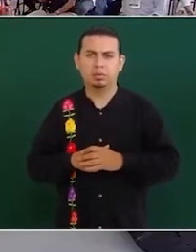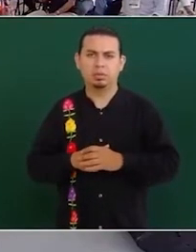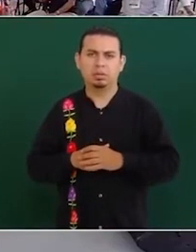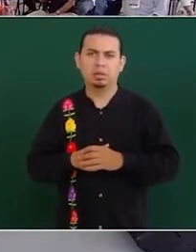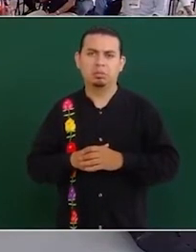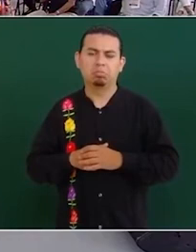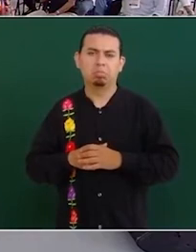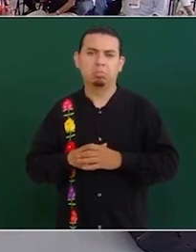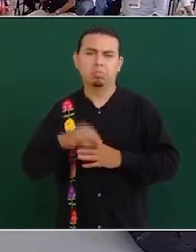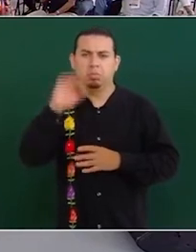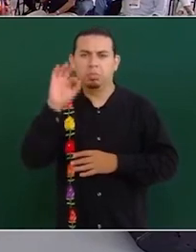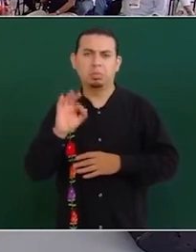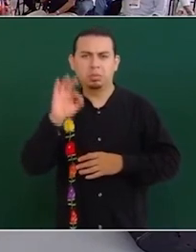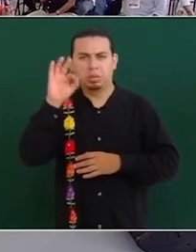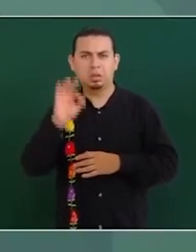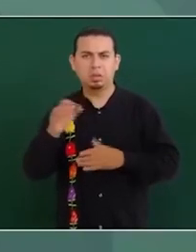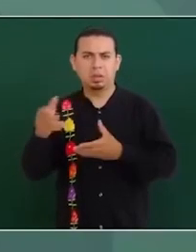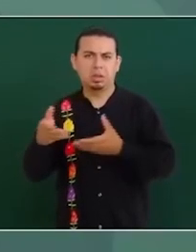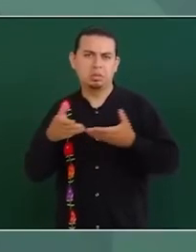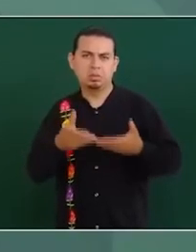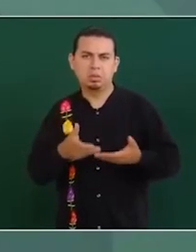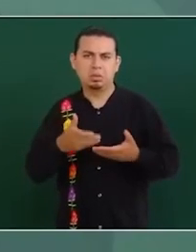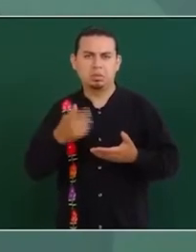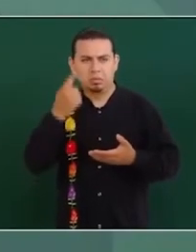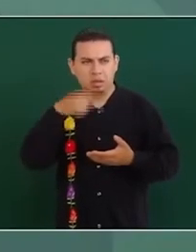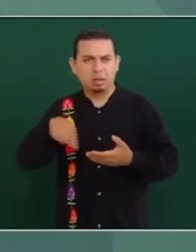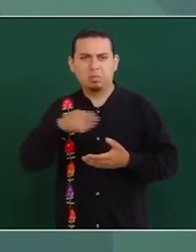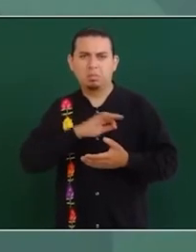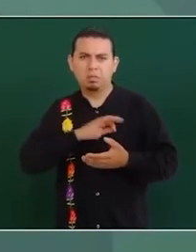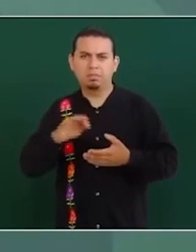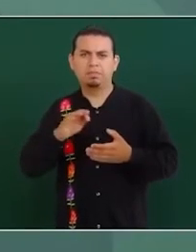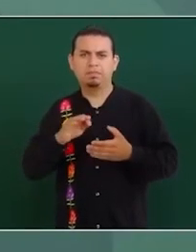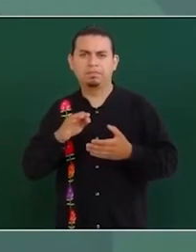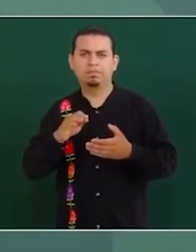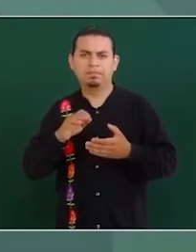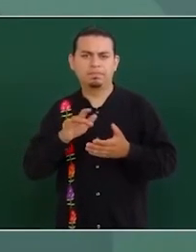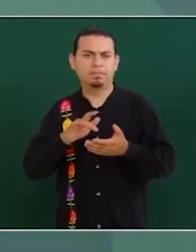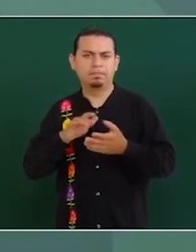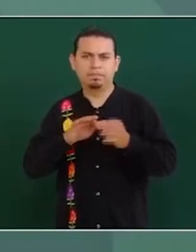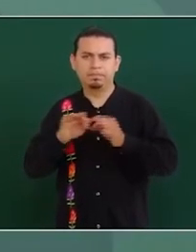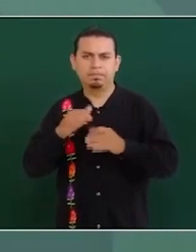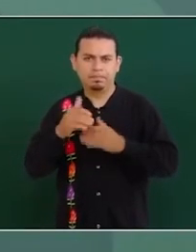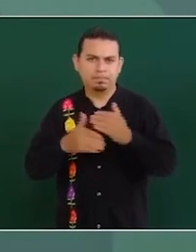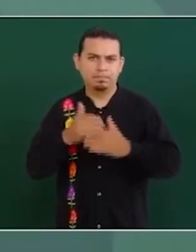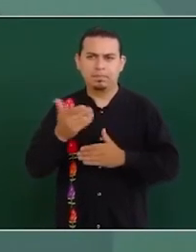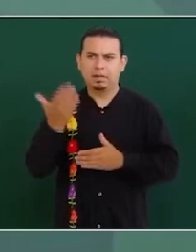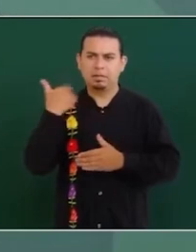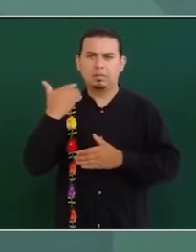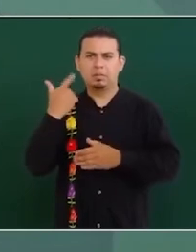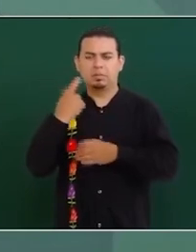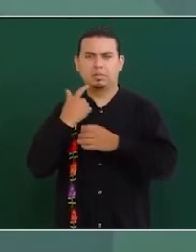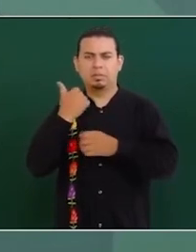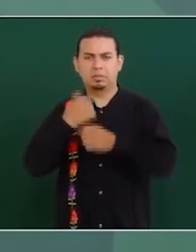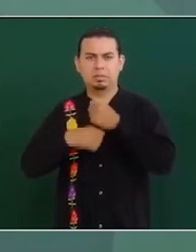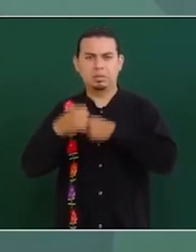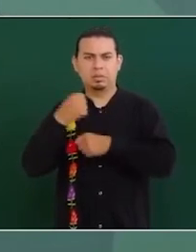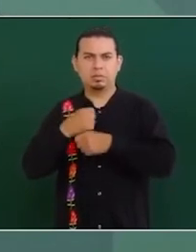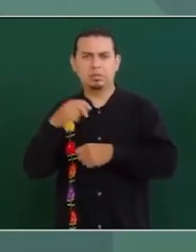créditos de Nacional Financiera en el sexenio pasado